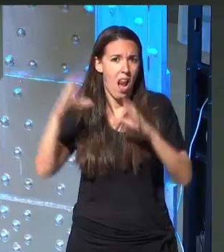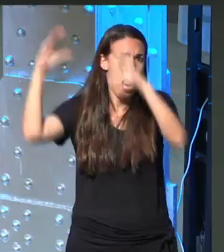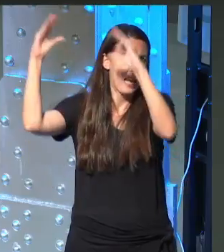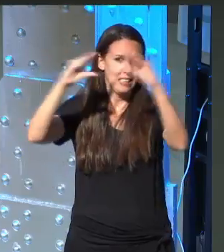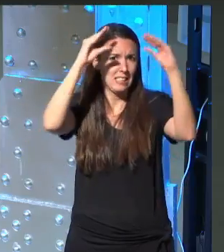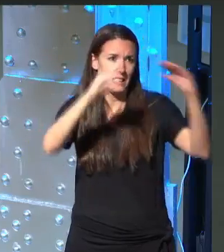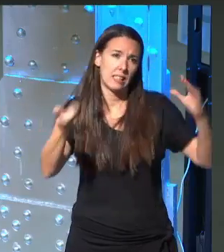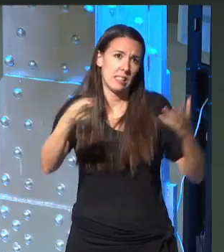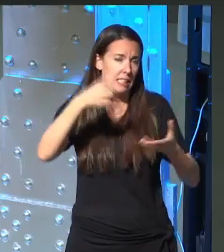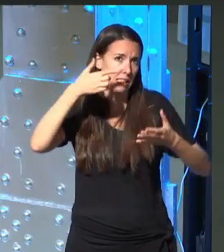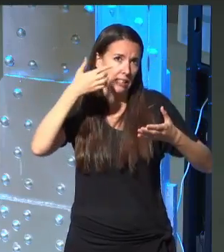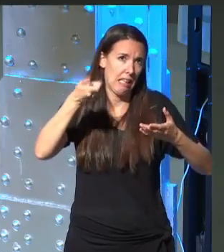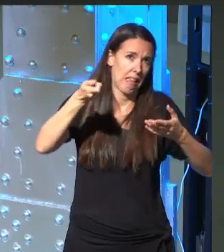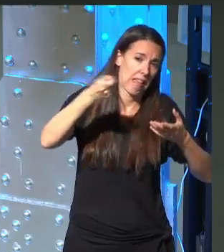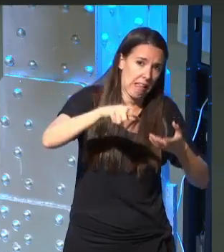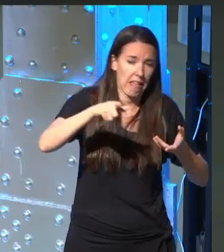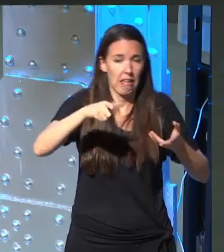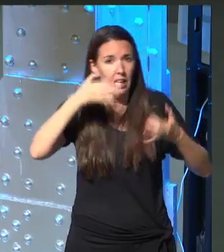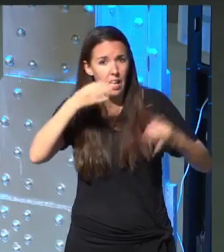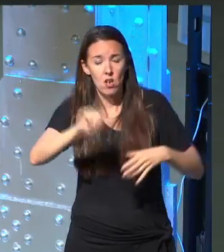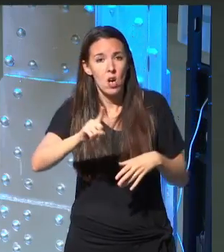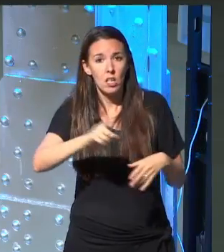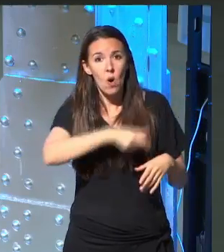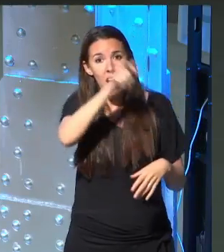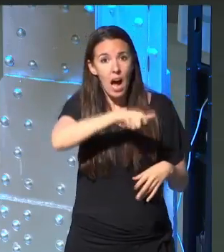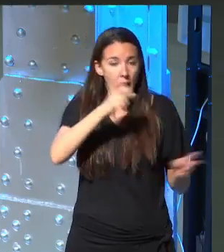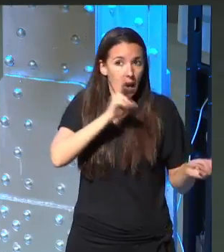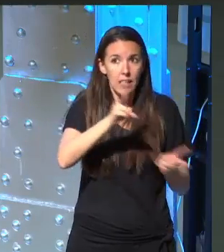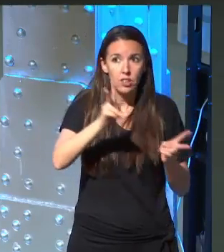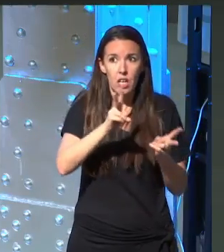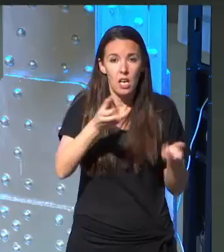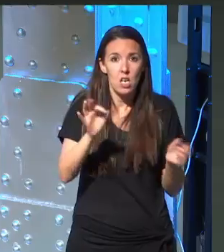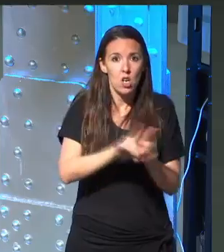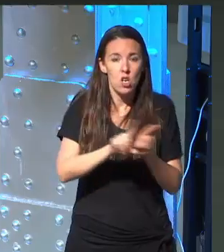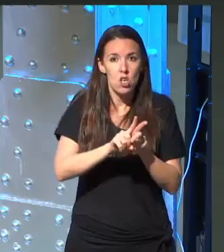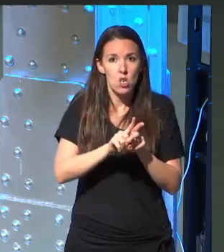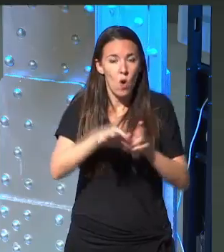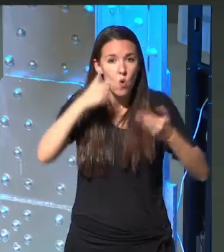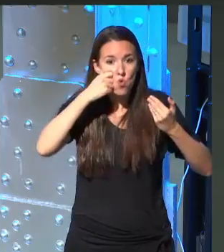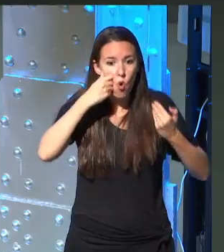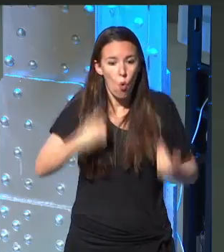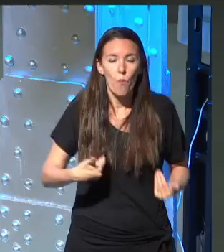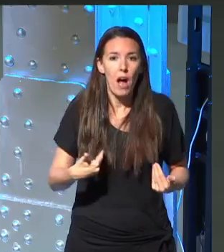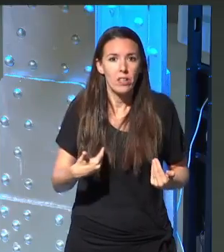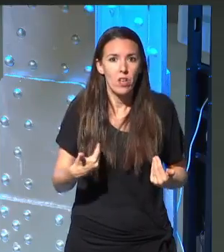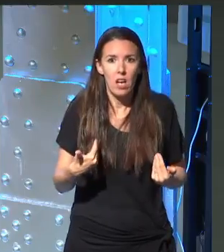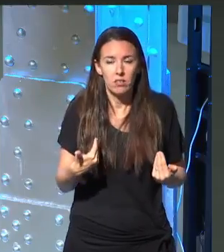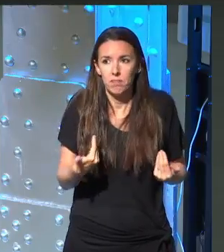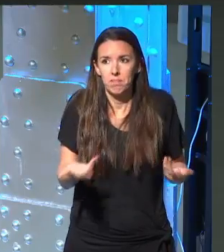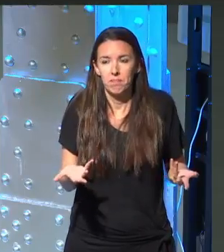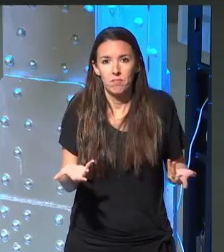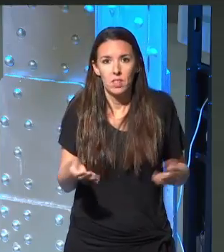extraterrestre simulada, que no es real, y el efecto que tiene es que la gente, de repente, la humanidad,